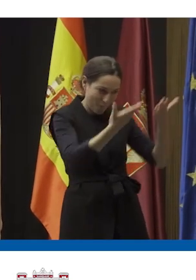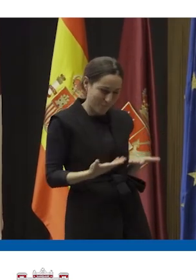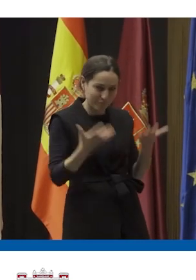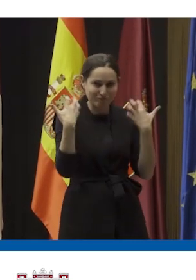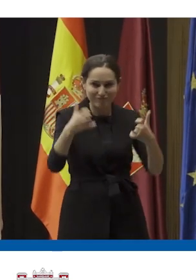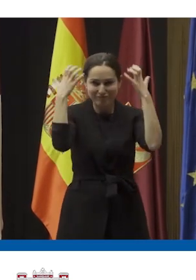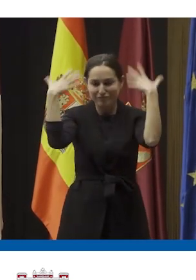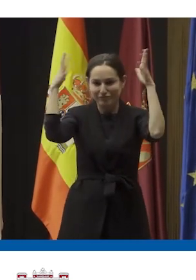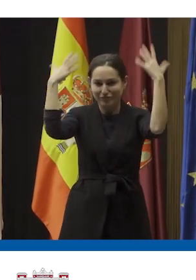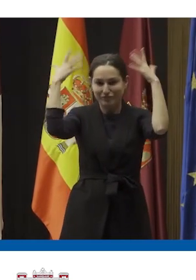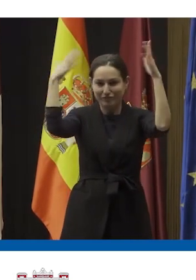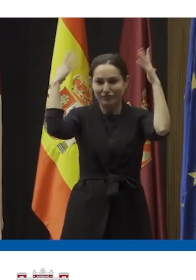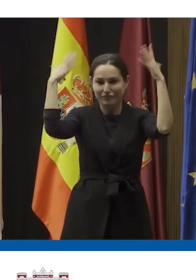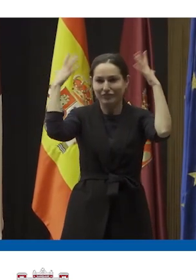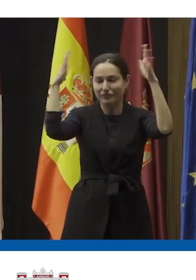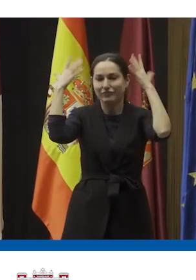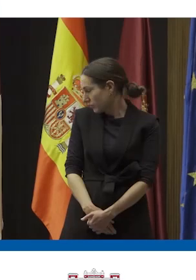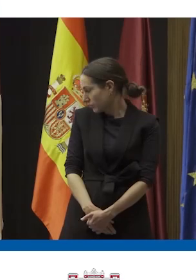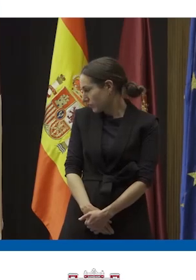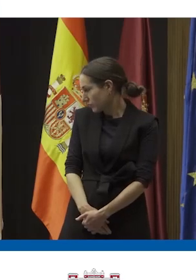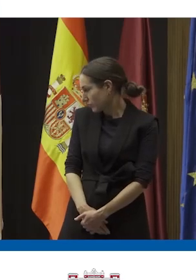Muchísimas gracias.